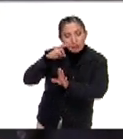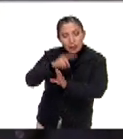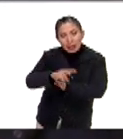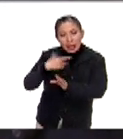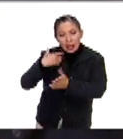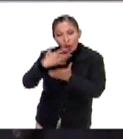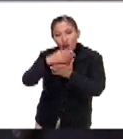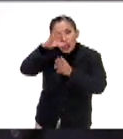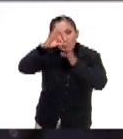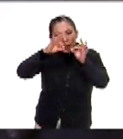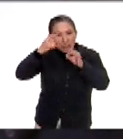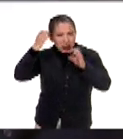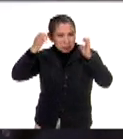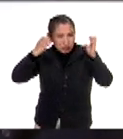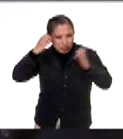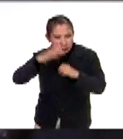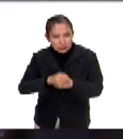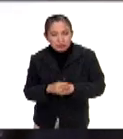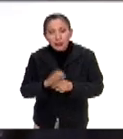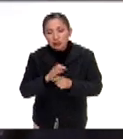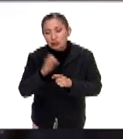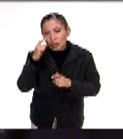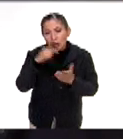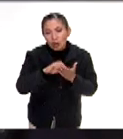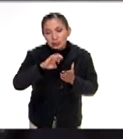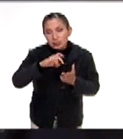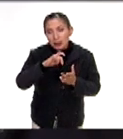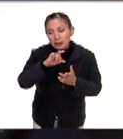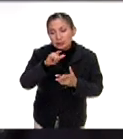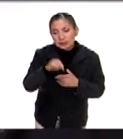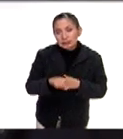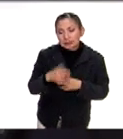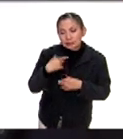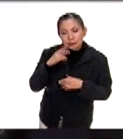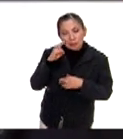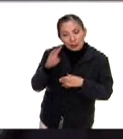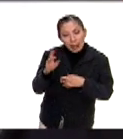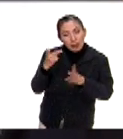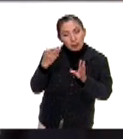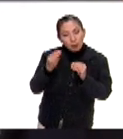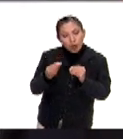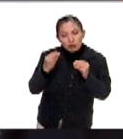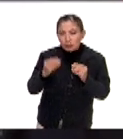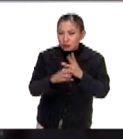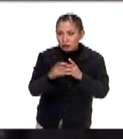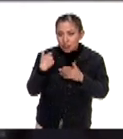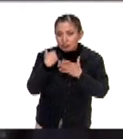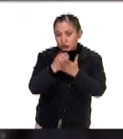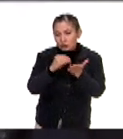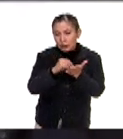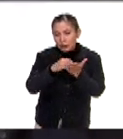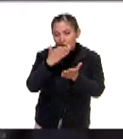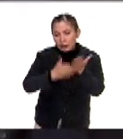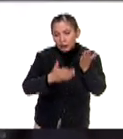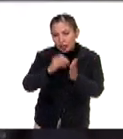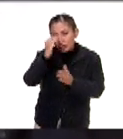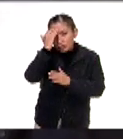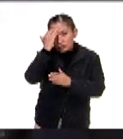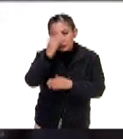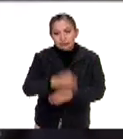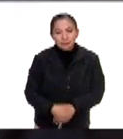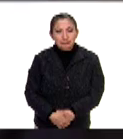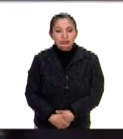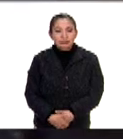las colecciones, etcétera. Entonces, sí creo que Chávez en ese sentido habrá hecho muchas cosas que todavía nos queda por